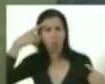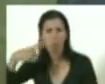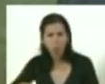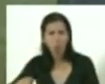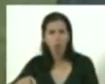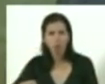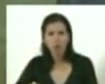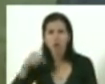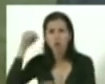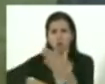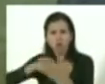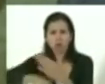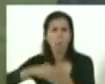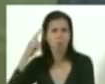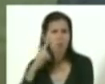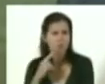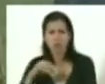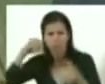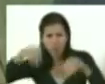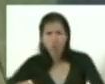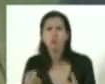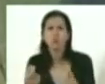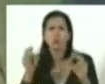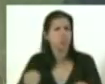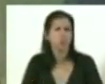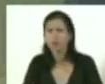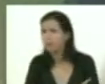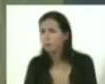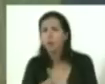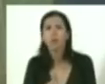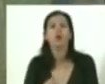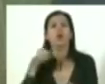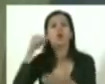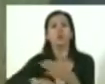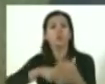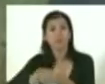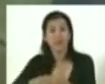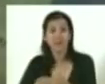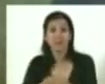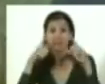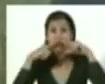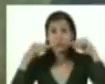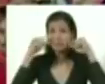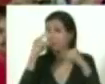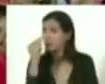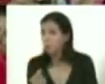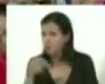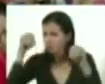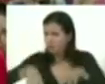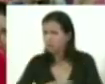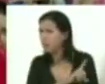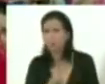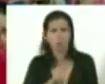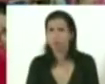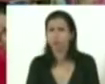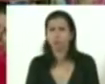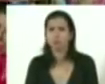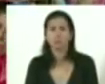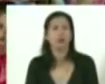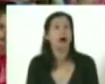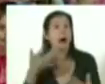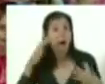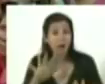de Bolívar, y hoy pudiésemos decir la bandera también de Zamora, por más dificultades que